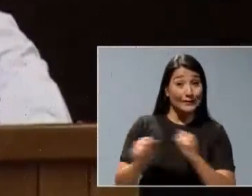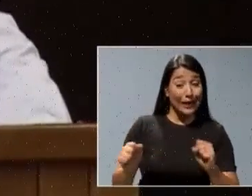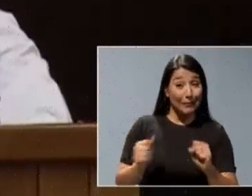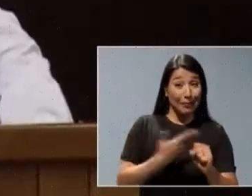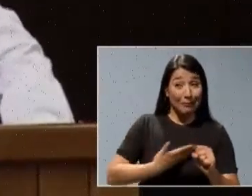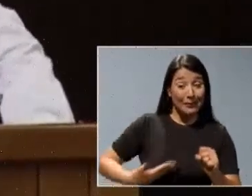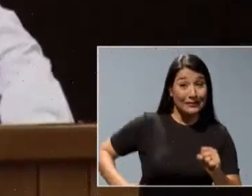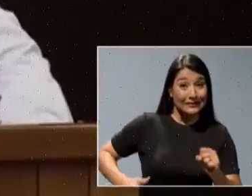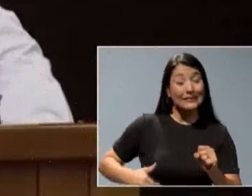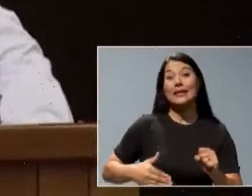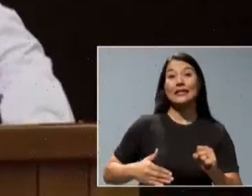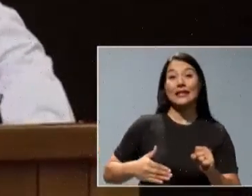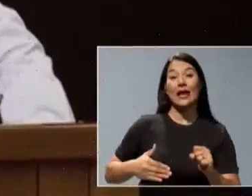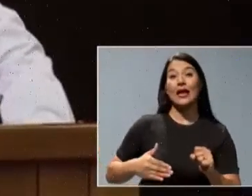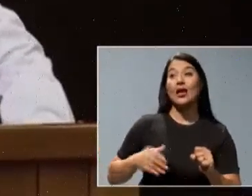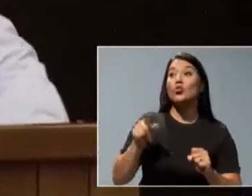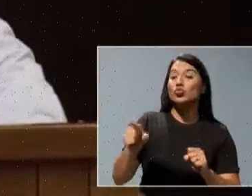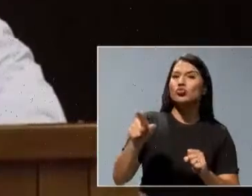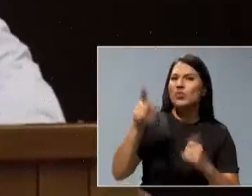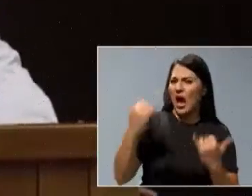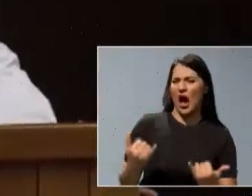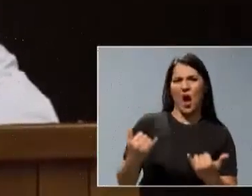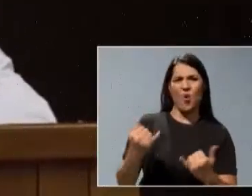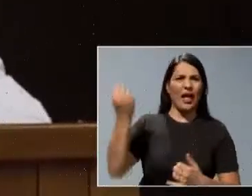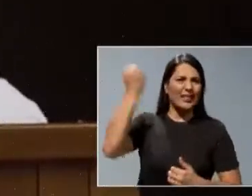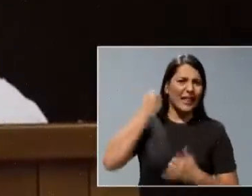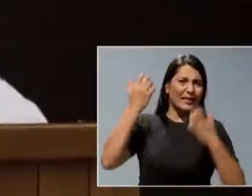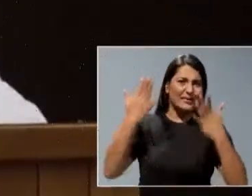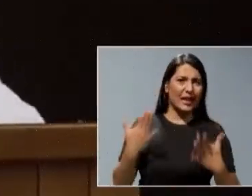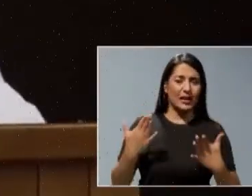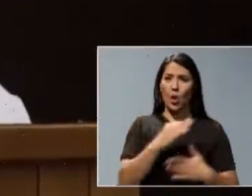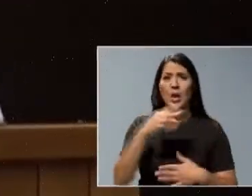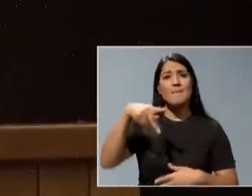lugar como traidor y pelele del imperialismo. Así de sencillo.